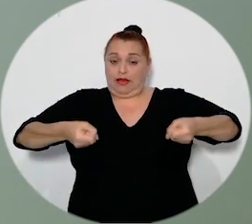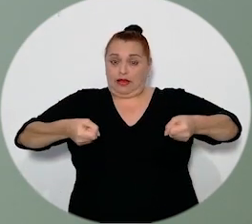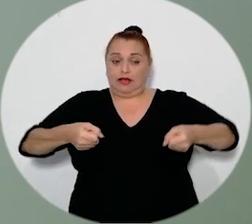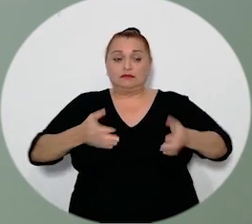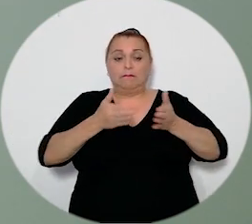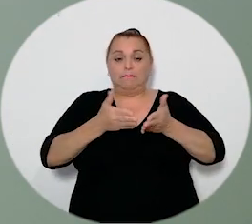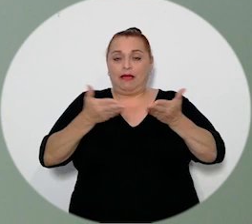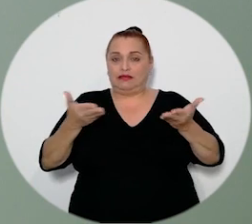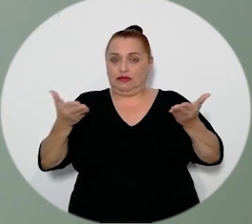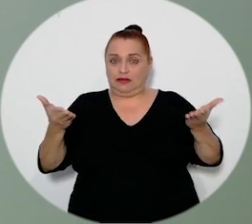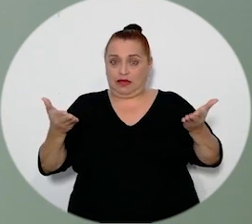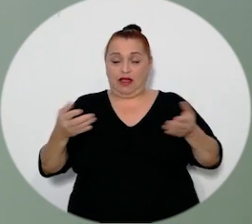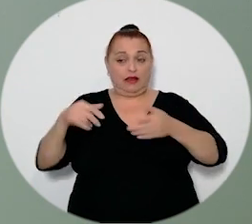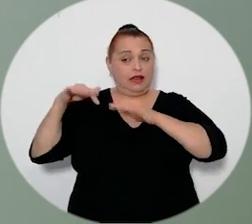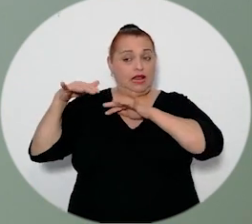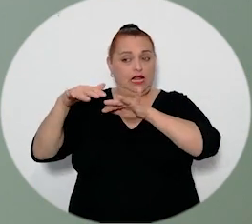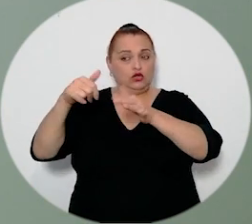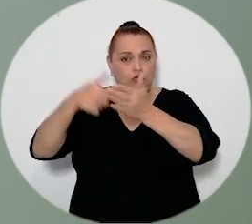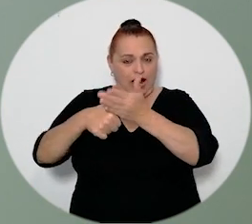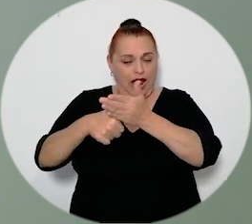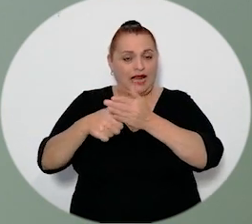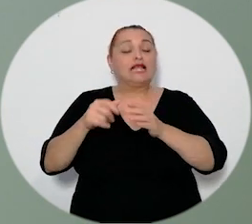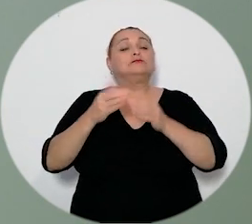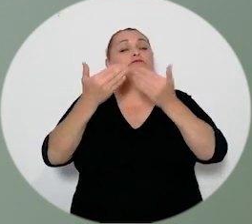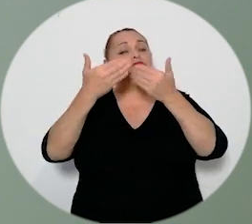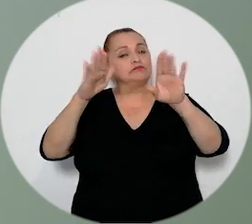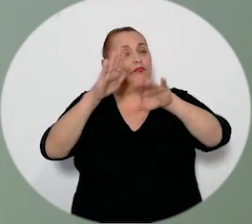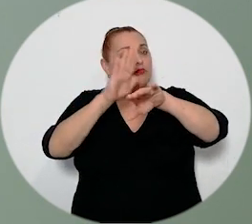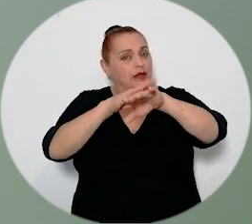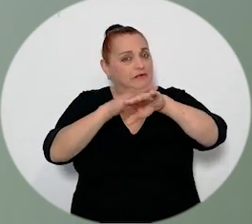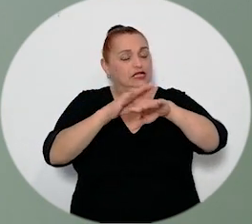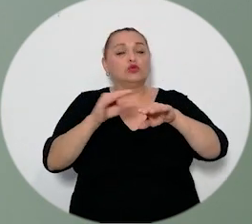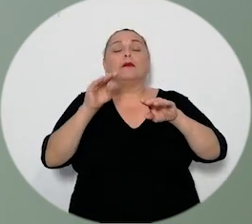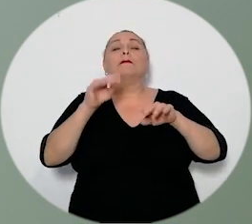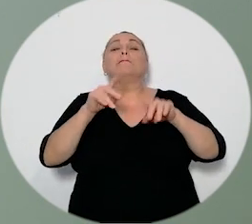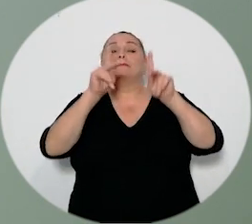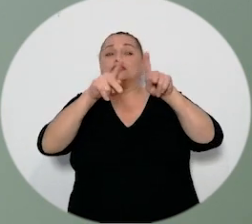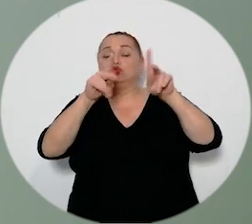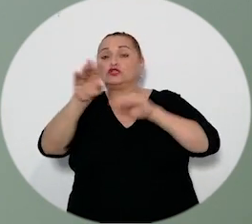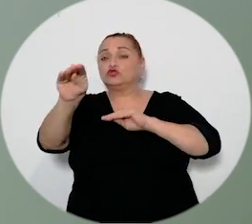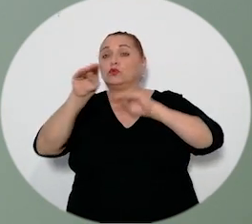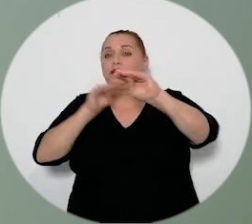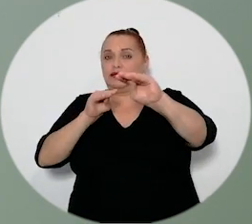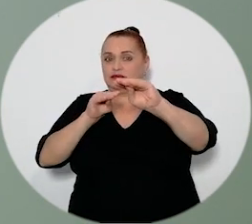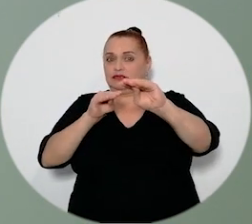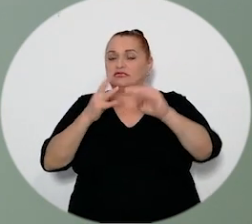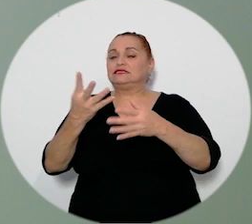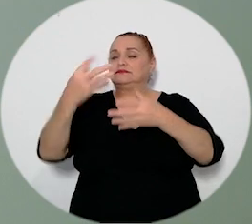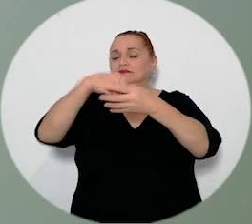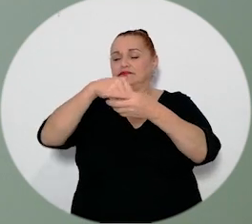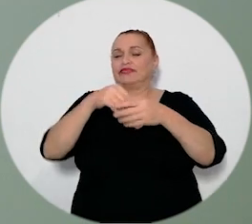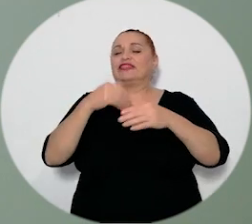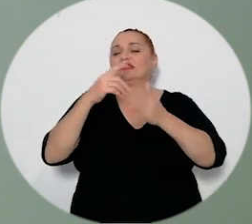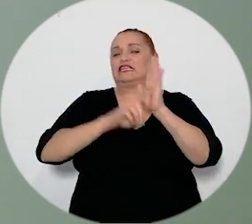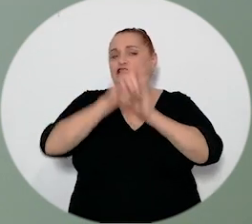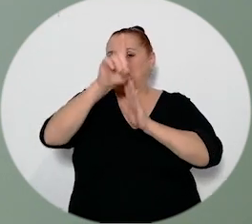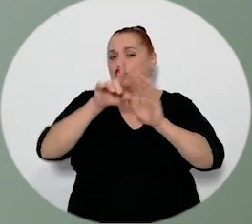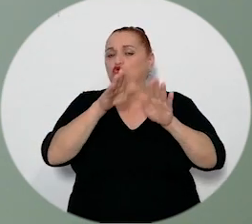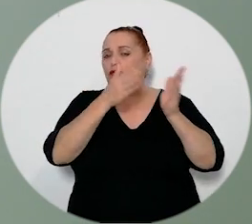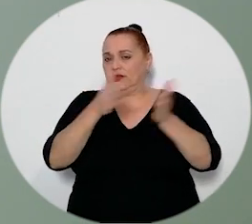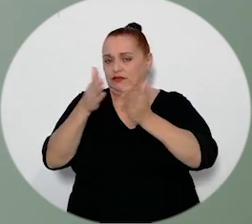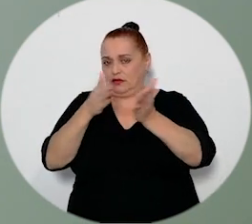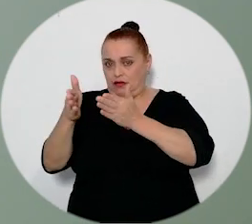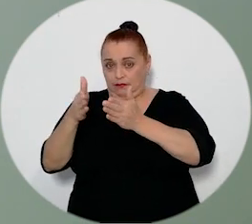el material electoral y la habilitación a las personas magistradas suplentes para que intervengan en el desarrollo de esta etapa. Este